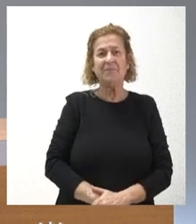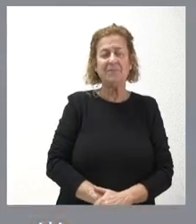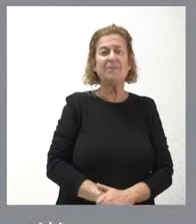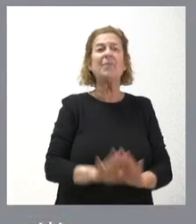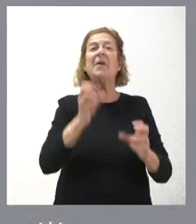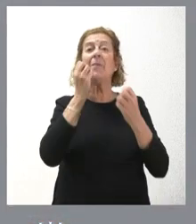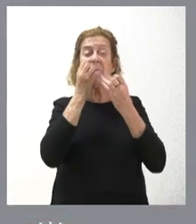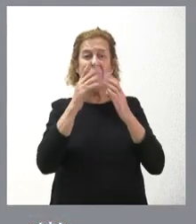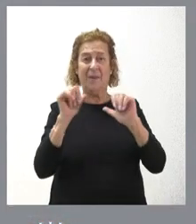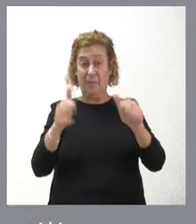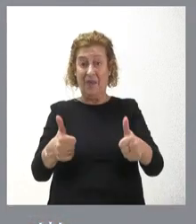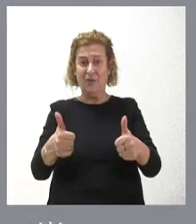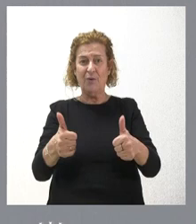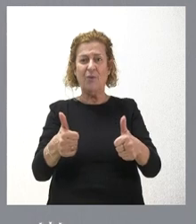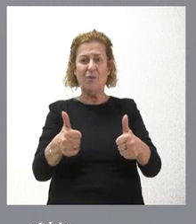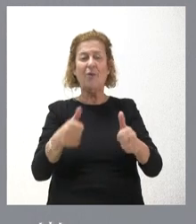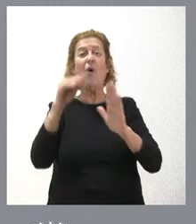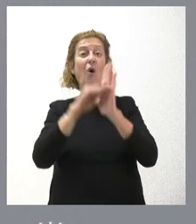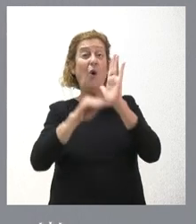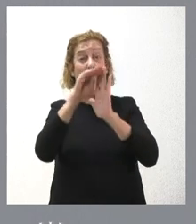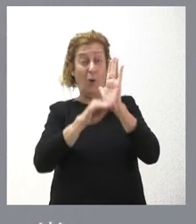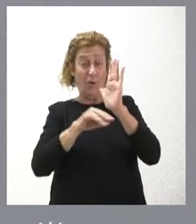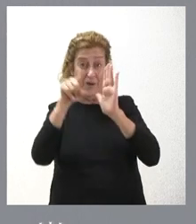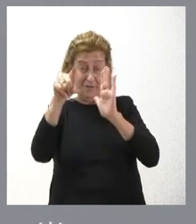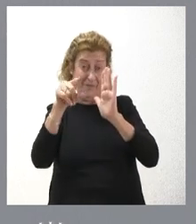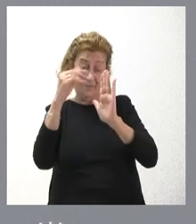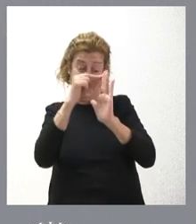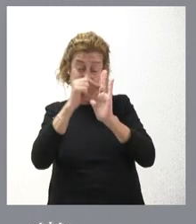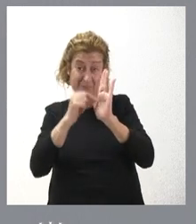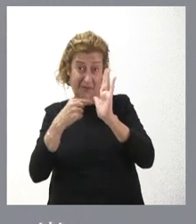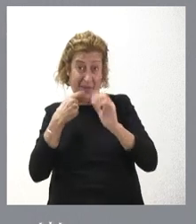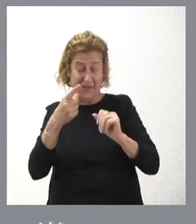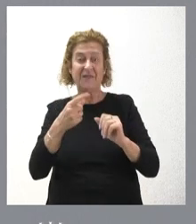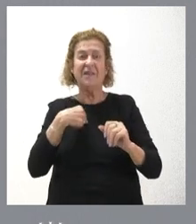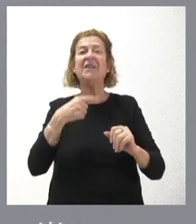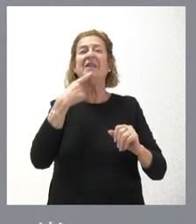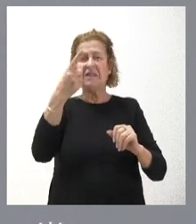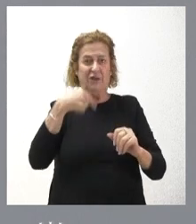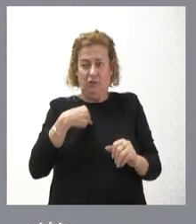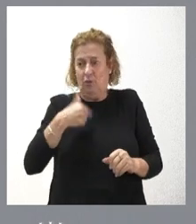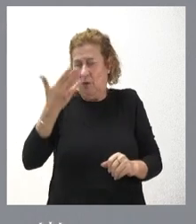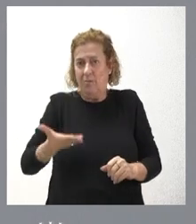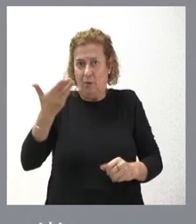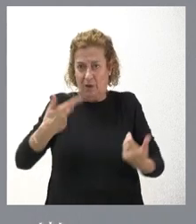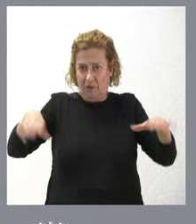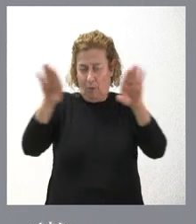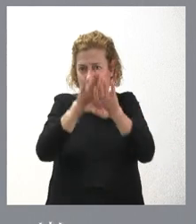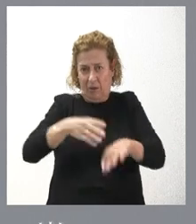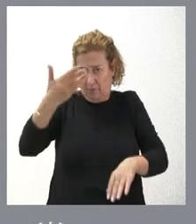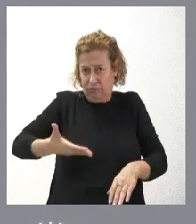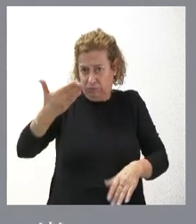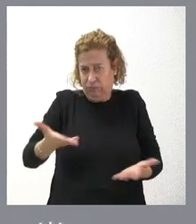bueno comenzando con el orden que usted está Estableciendo sí que le he dado una importancia enorme a la igualdad y poro la